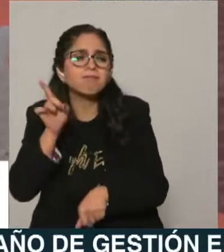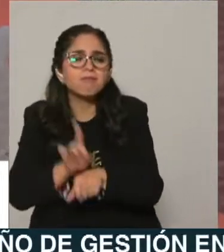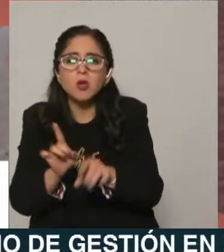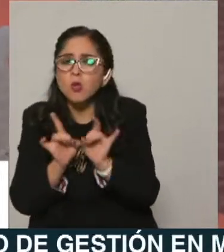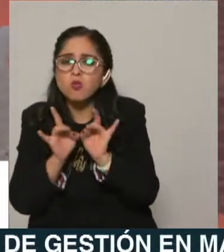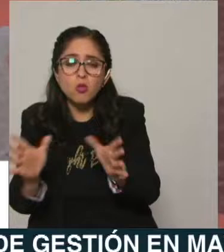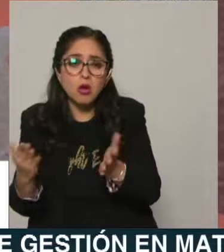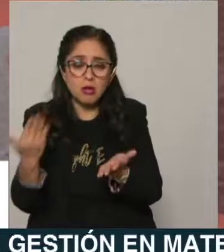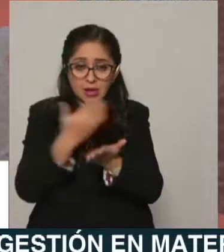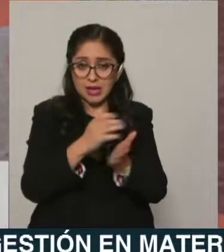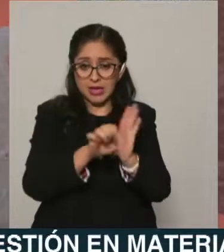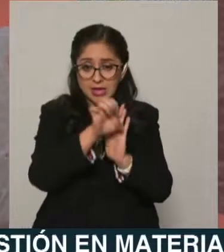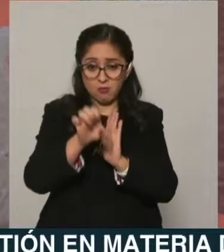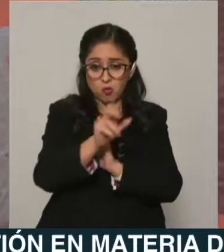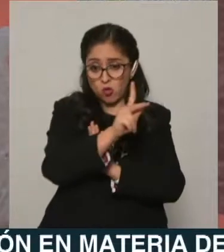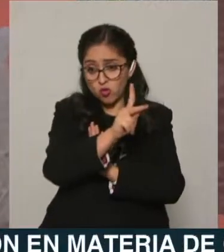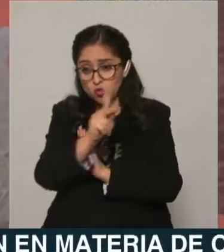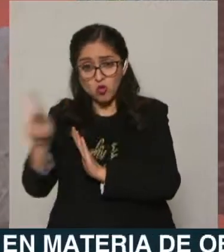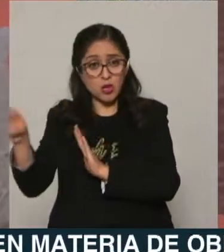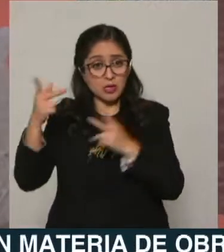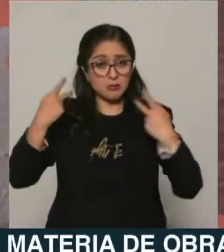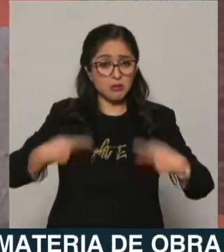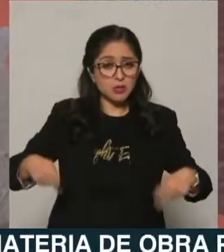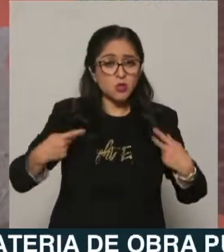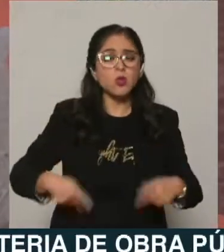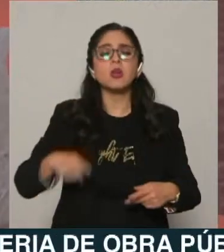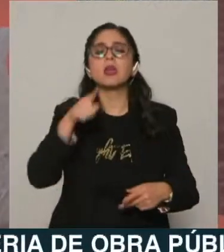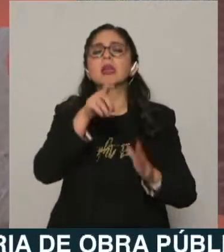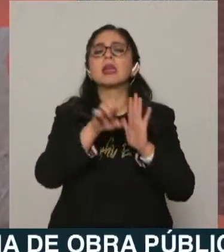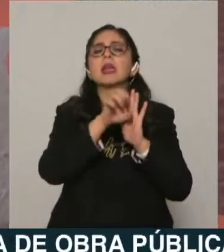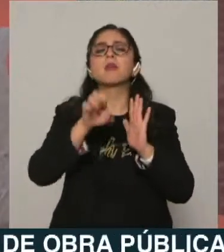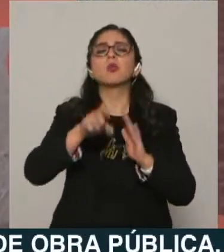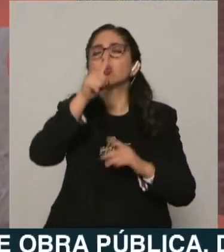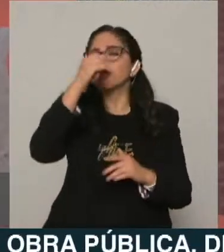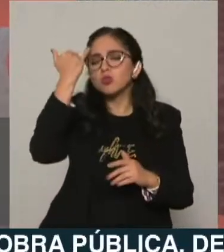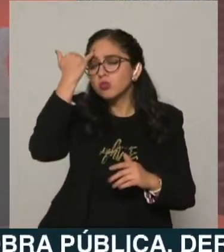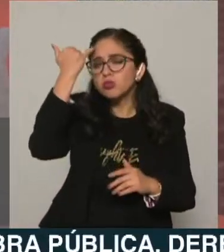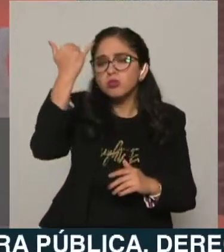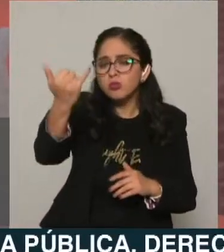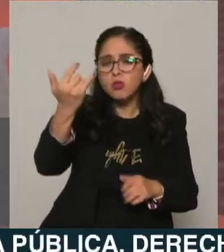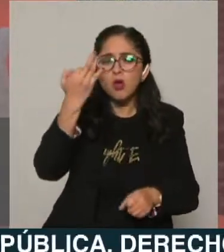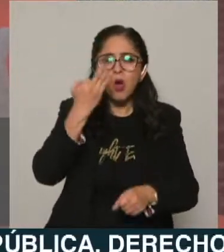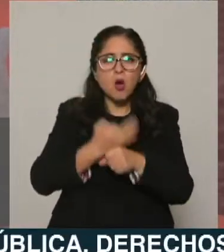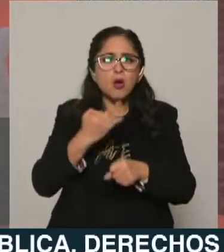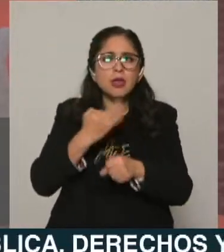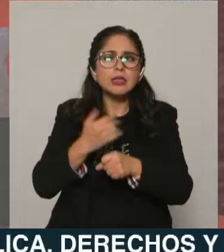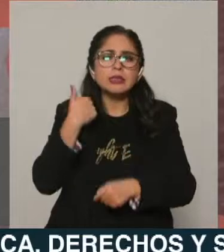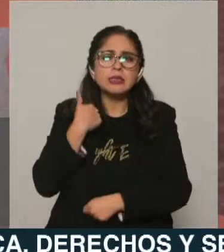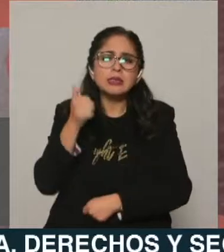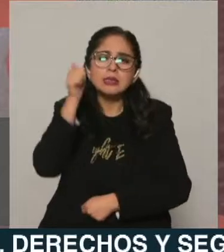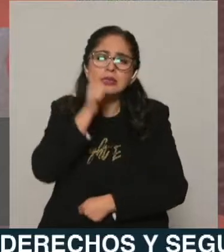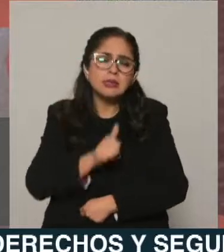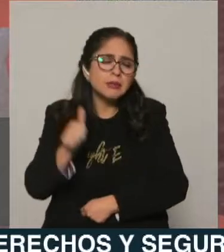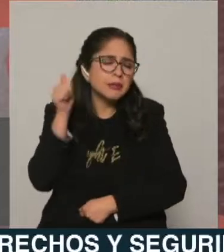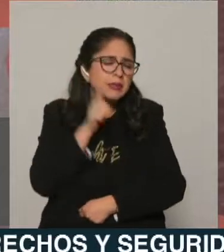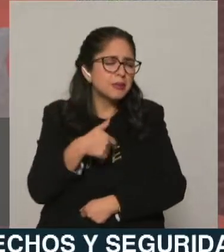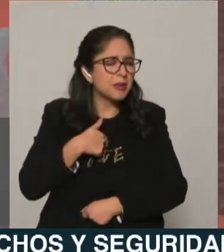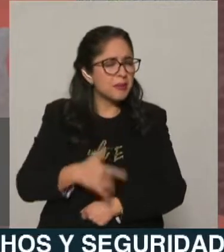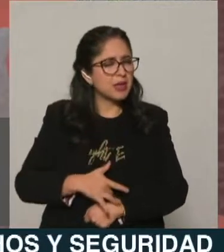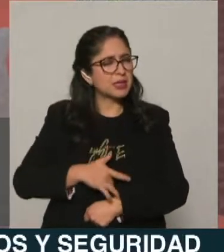sin importar la edad que tengamos, piénsalo desde tu perspectiva, y seguramente las personas que nos ven lo han pensado. Siempre cuando te sientes muy, muy, muy